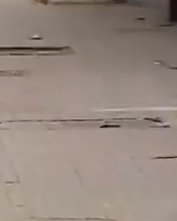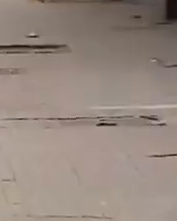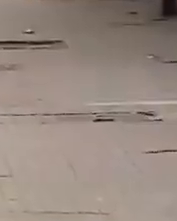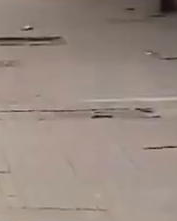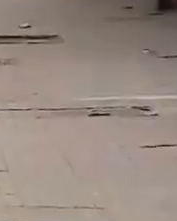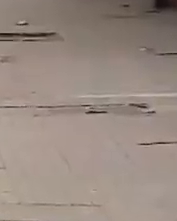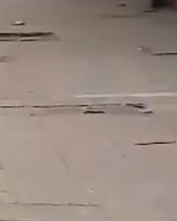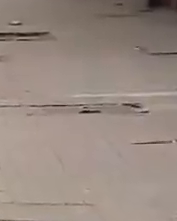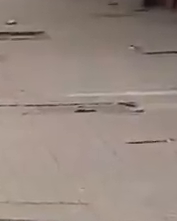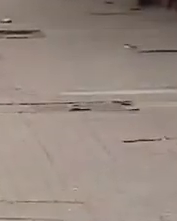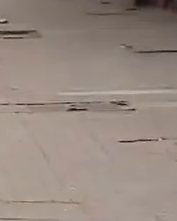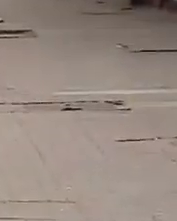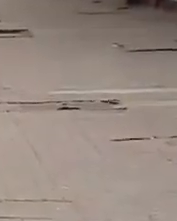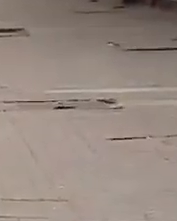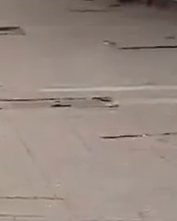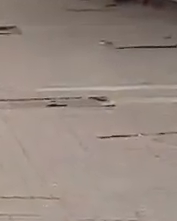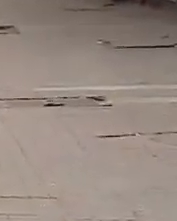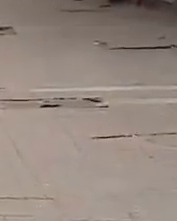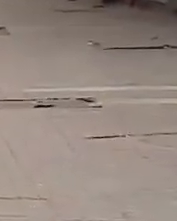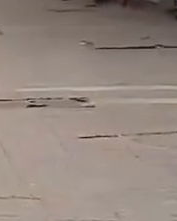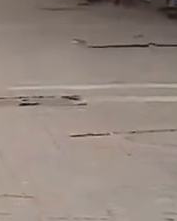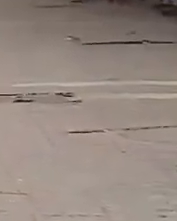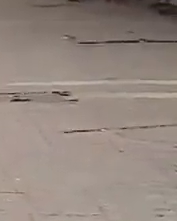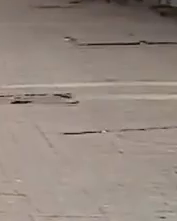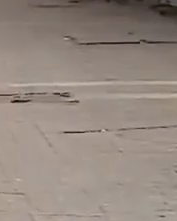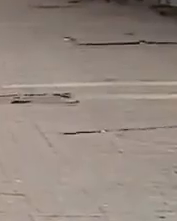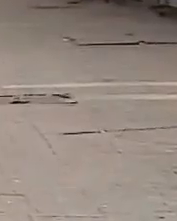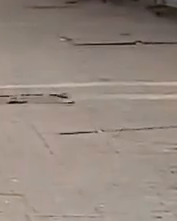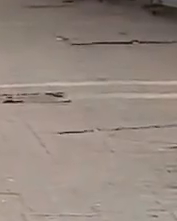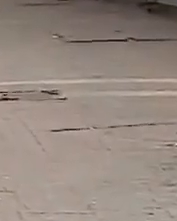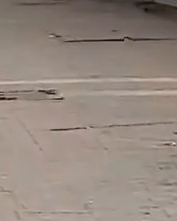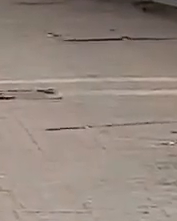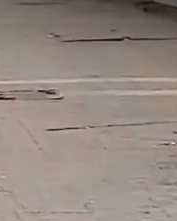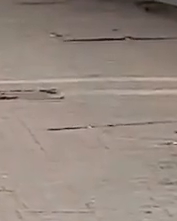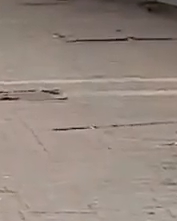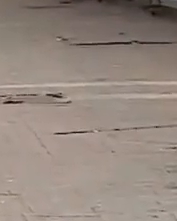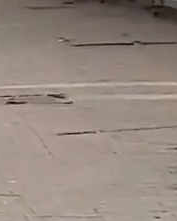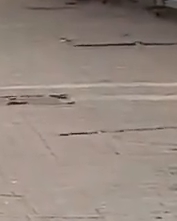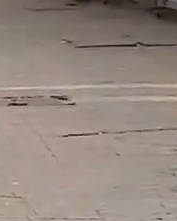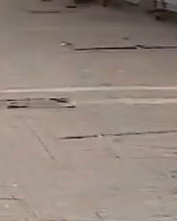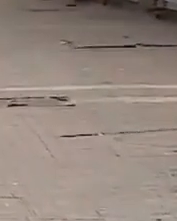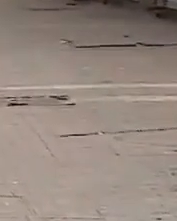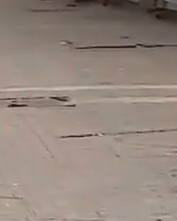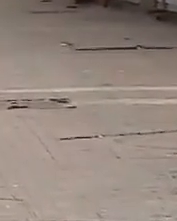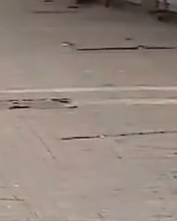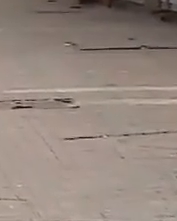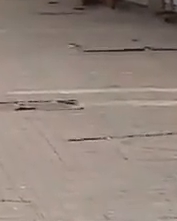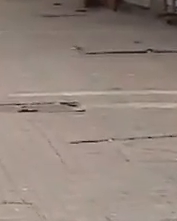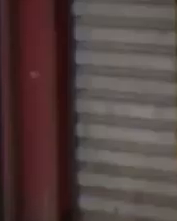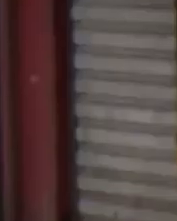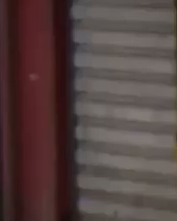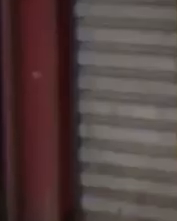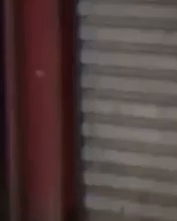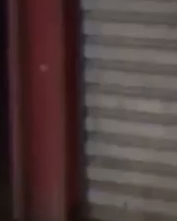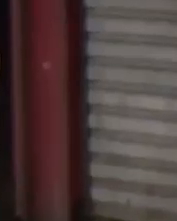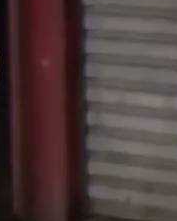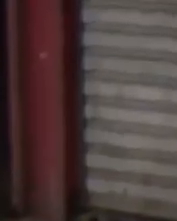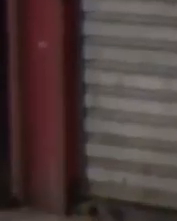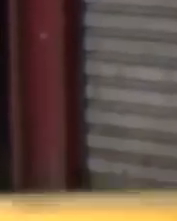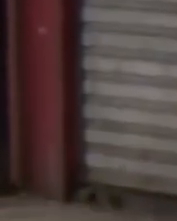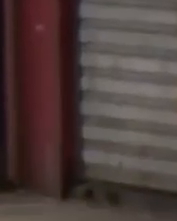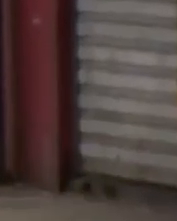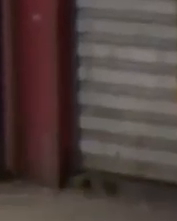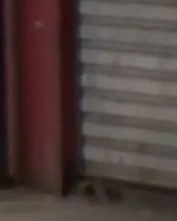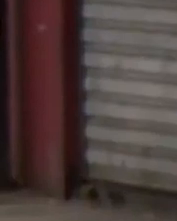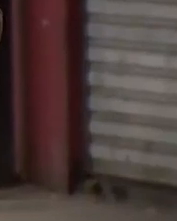de excepción, estado de catástrofe, ante la situación del coronavirus en el país. Y lo otro relevante, por ejemplo, el toque